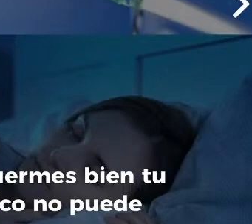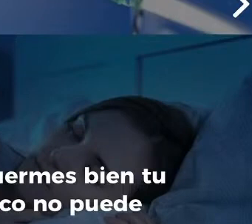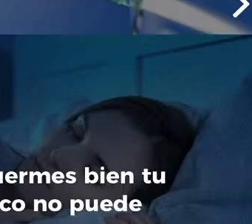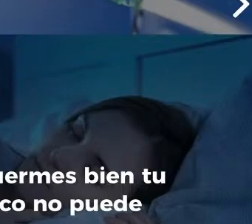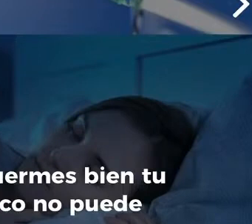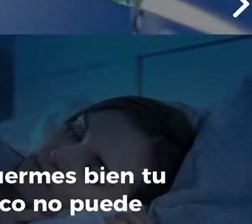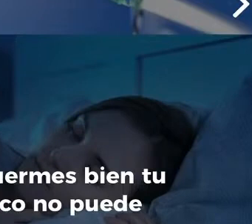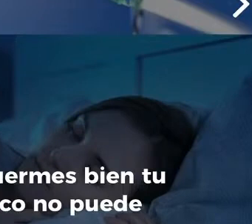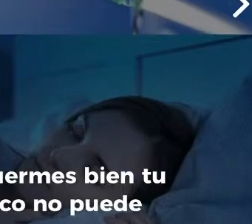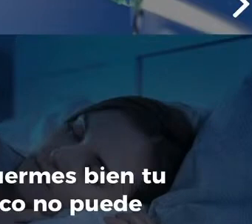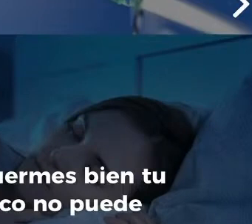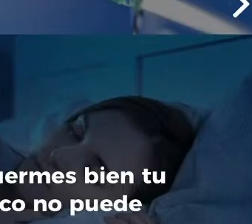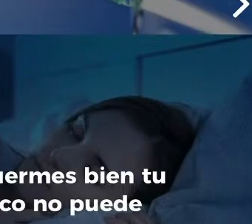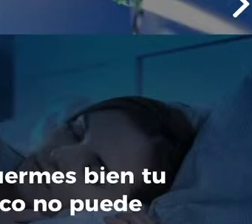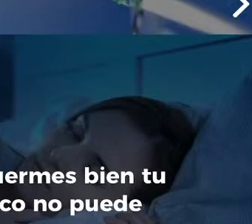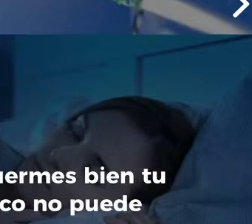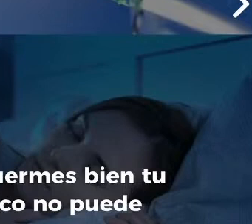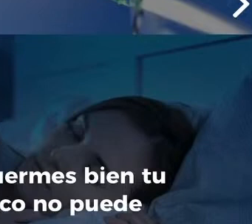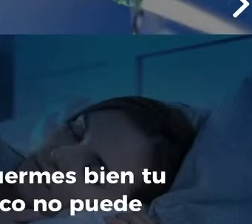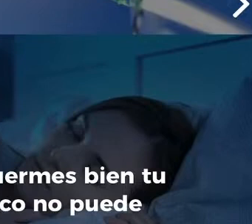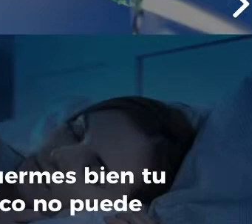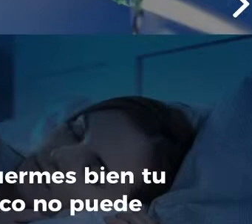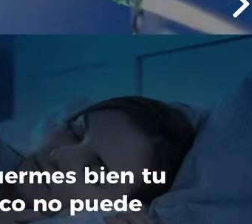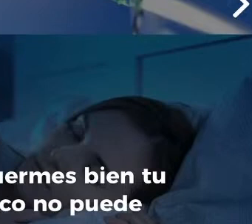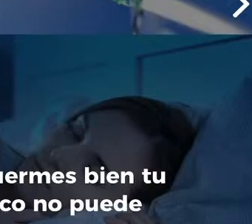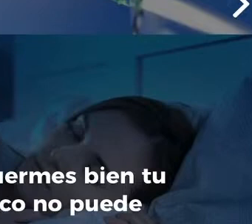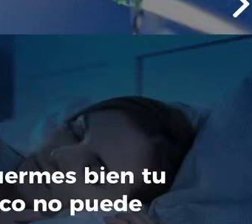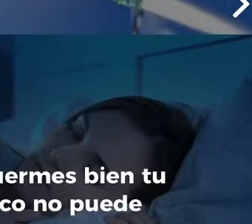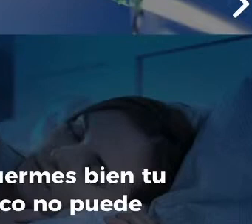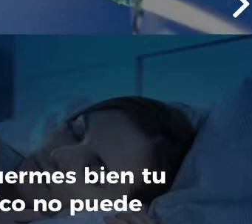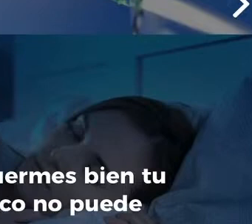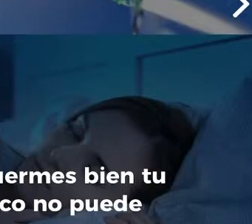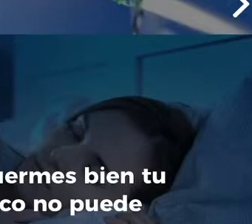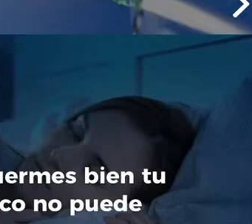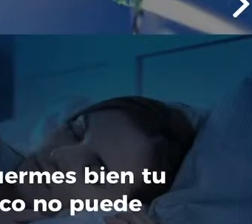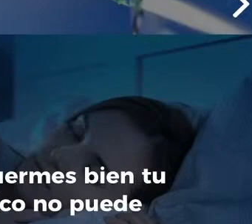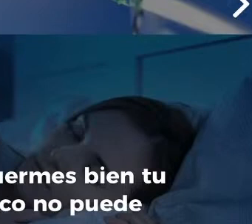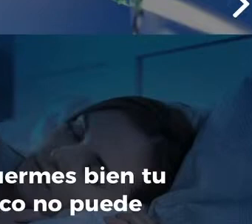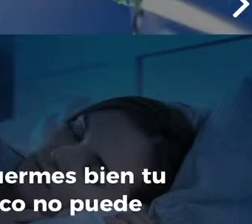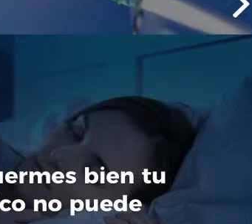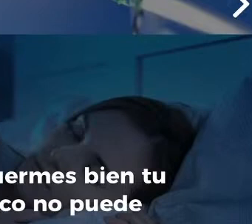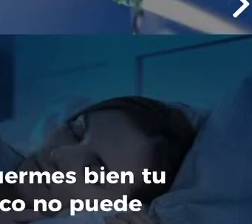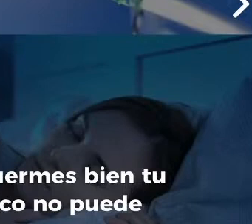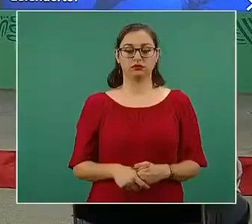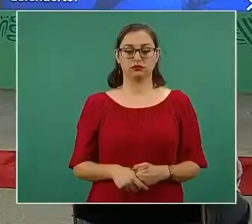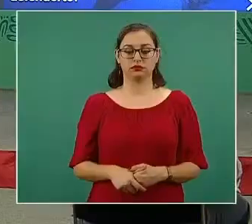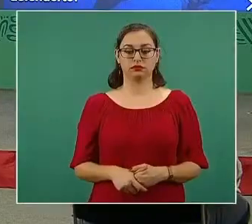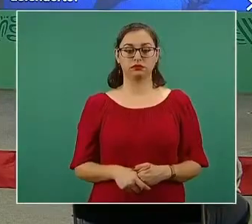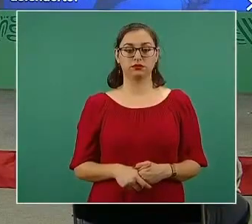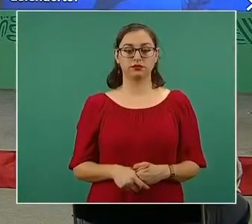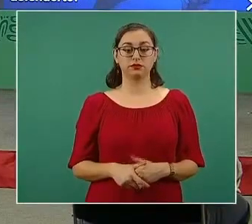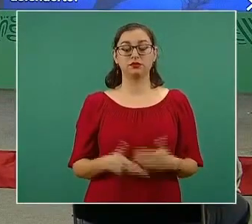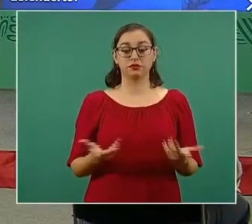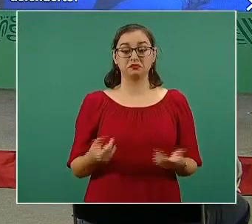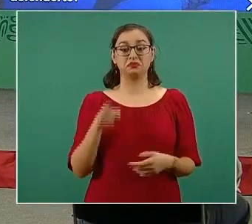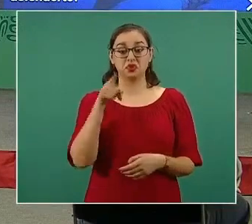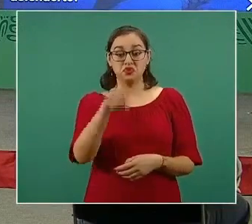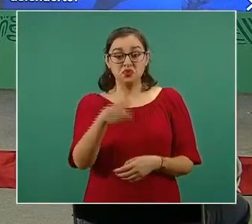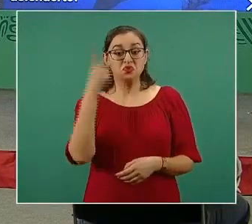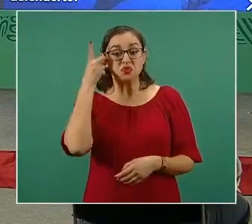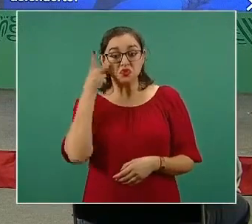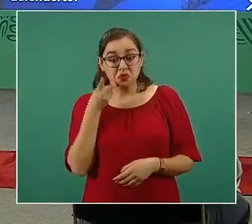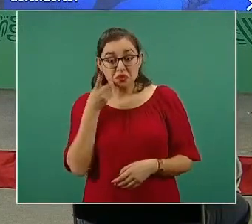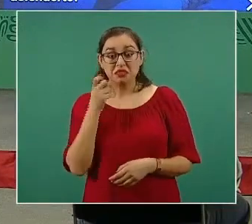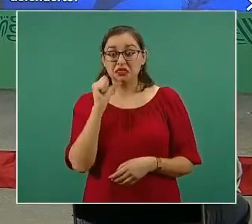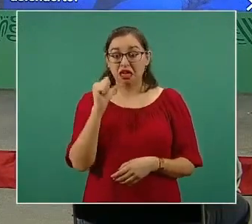no duermes bien tu sistema inmunológico no puede defenderte? ¿Por qué? ¿Por qué lo decimos? Porque la higiene del sueño, y también ya lo ha presentado